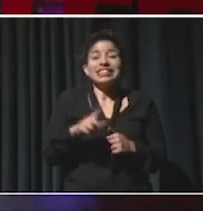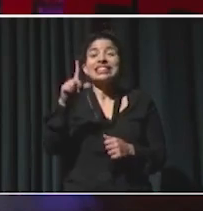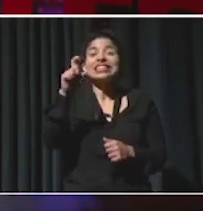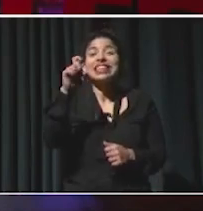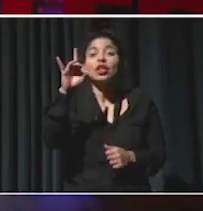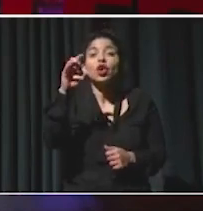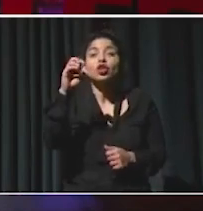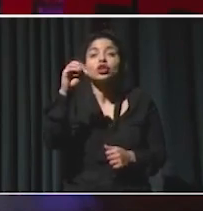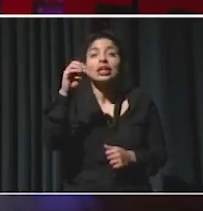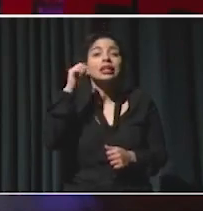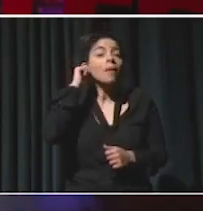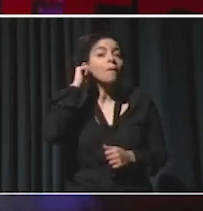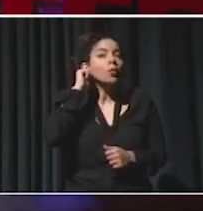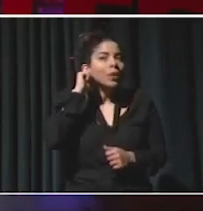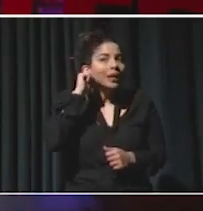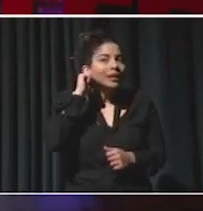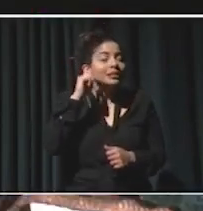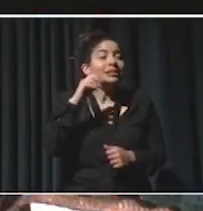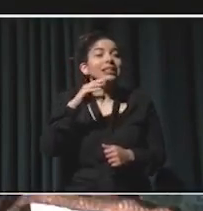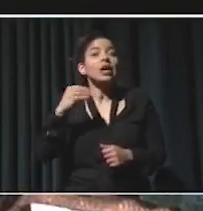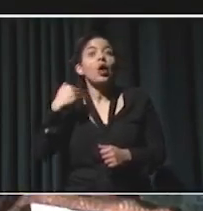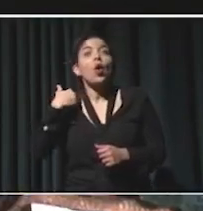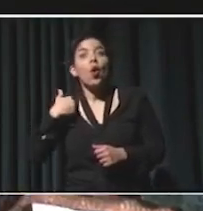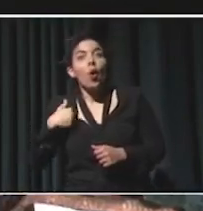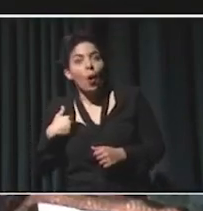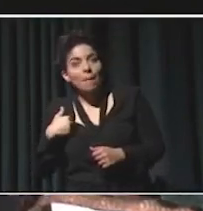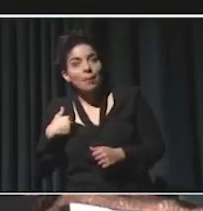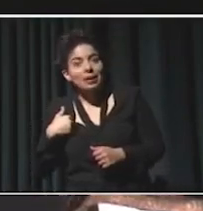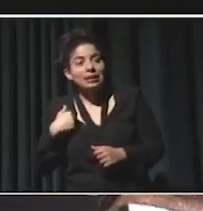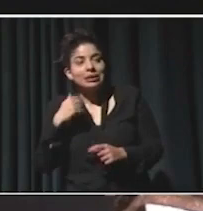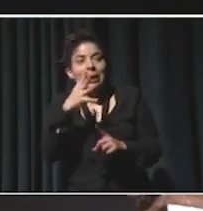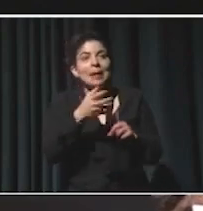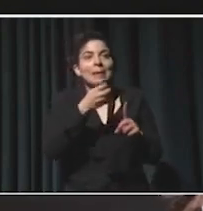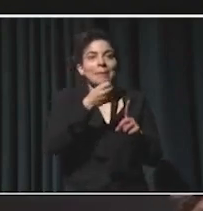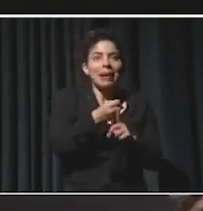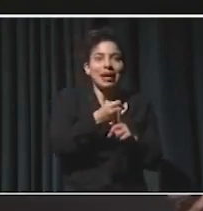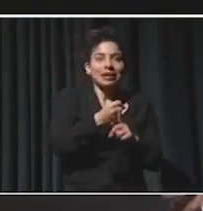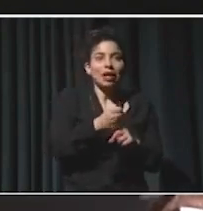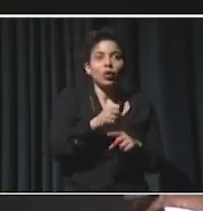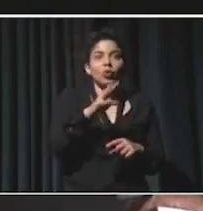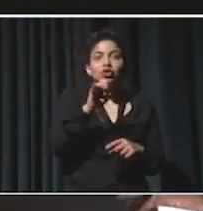180 mujeres y hombres impactando en 840 familias,